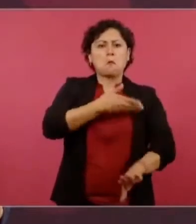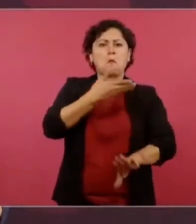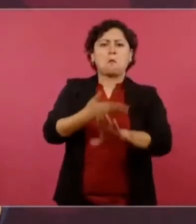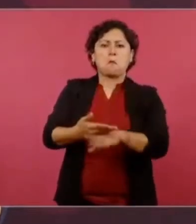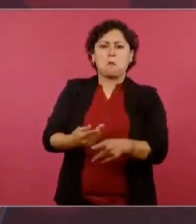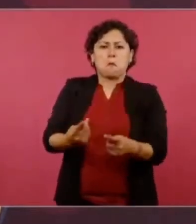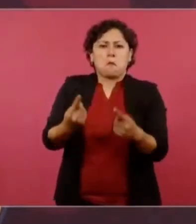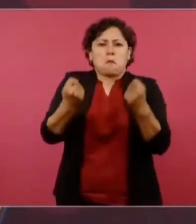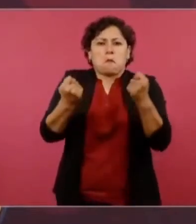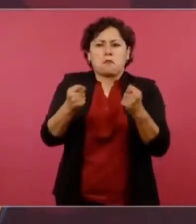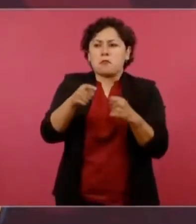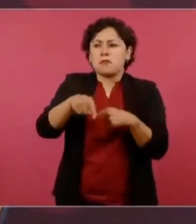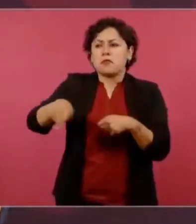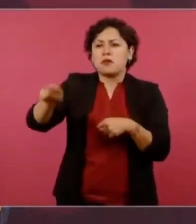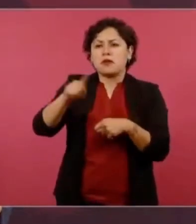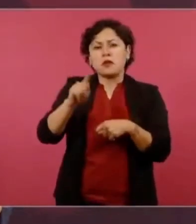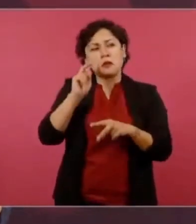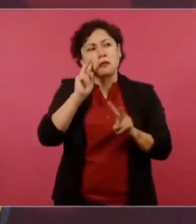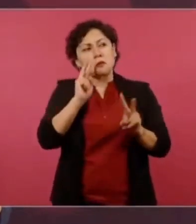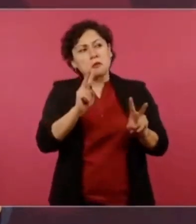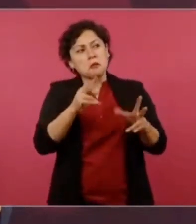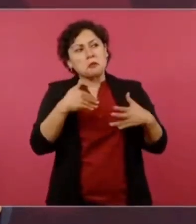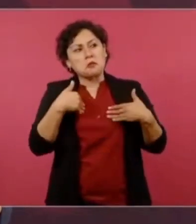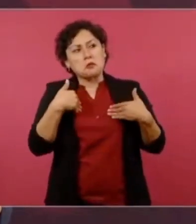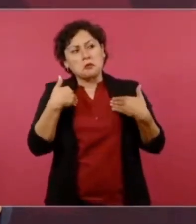los bienes del pueblo y de la nación.